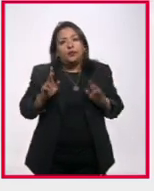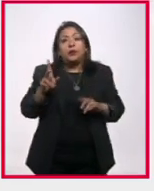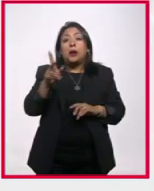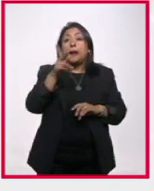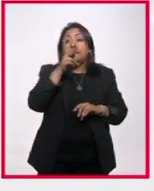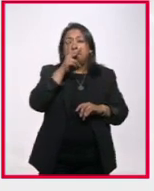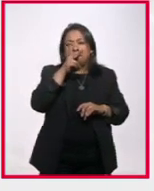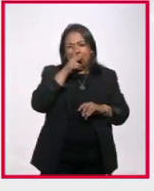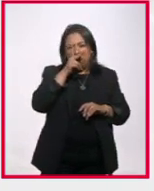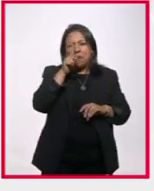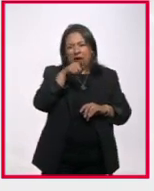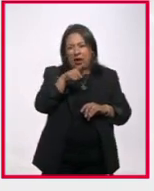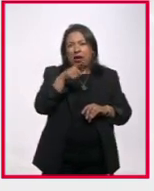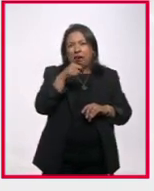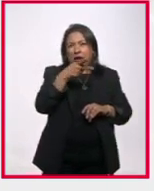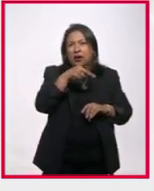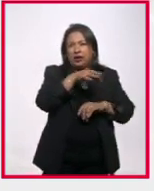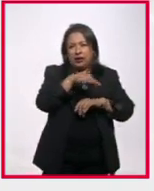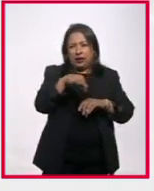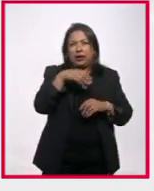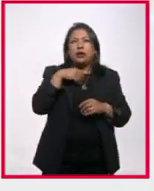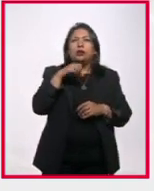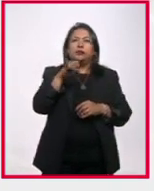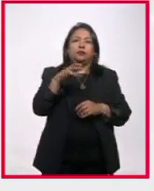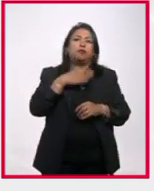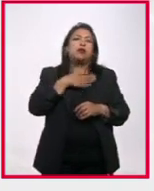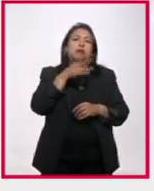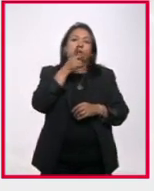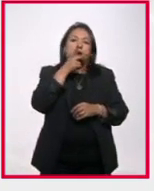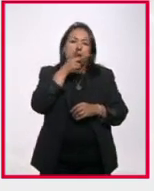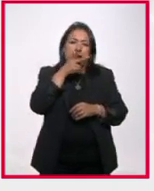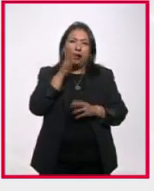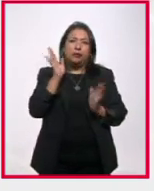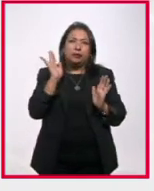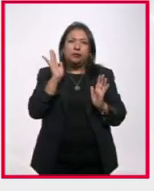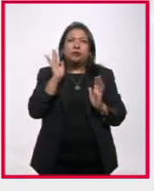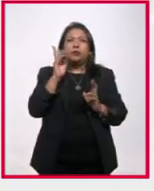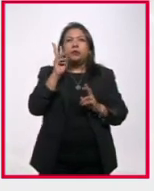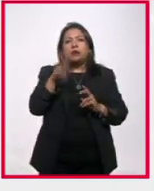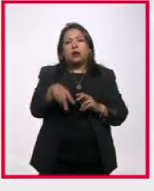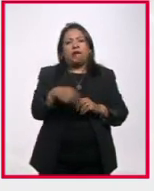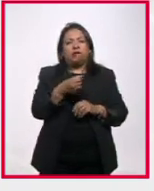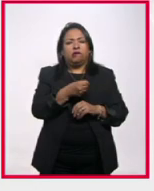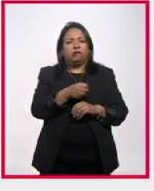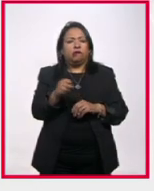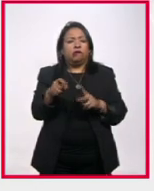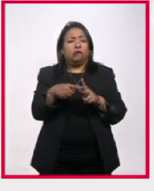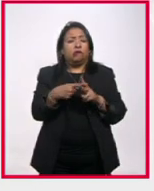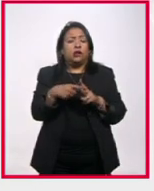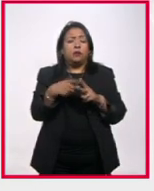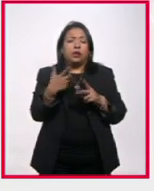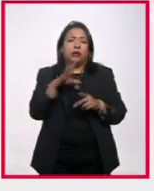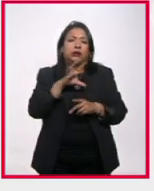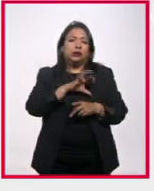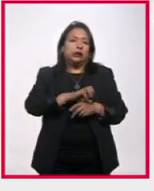papá de por ahí venía, ¿no? Sí, mi papá es muy, muy bueno para las matemáticas, siempre le ha